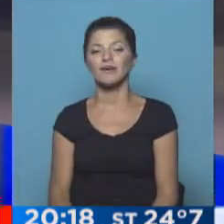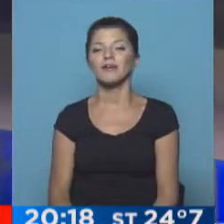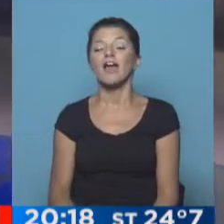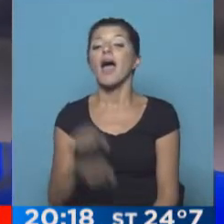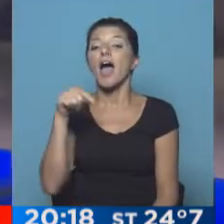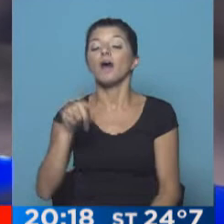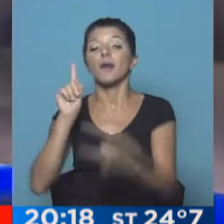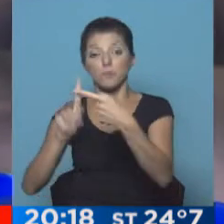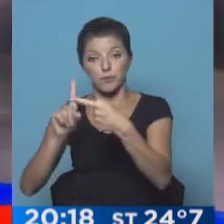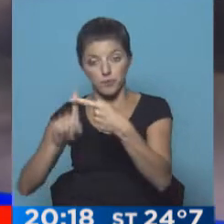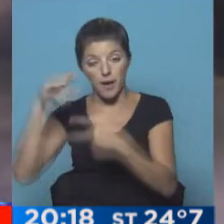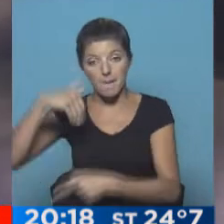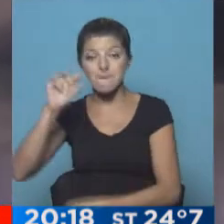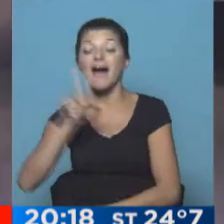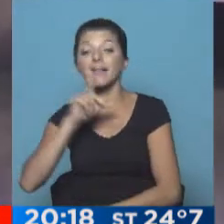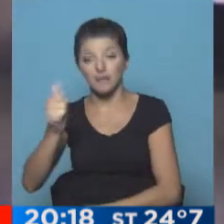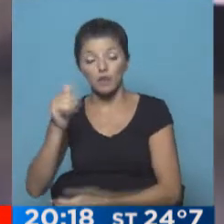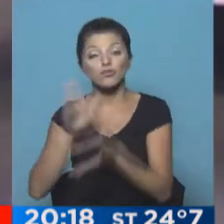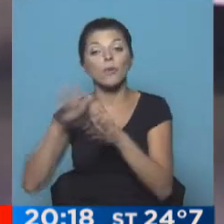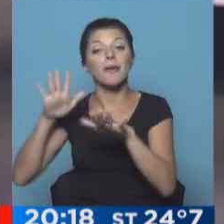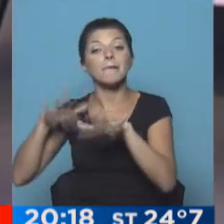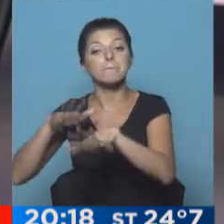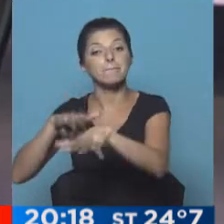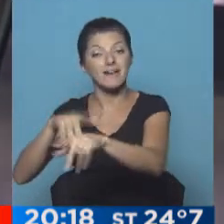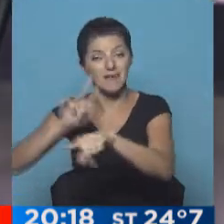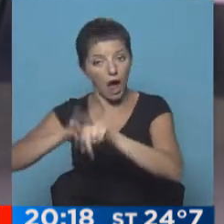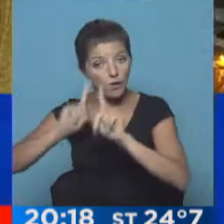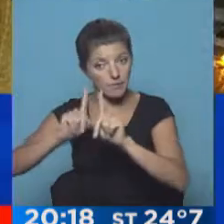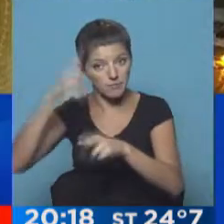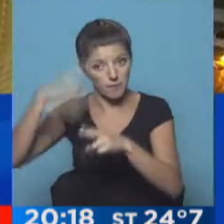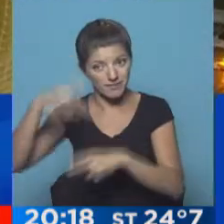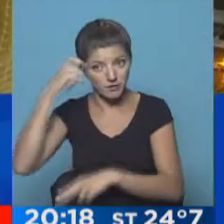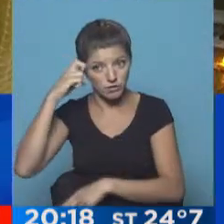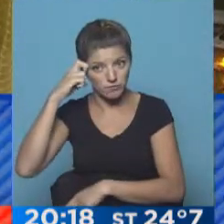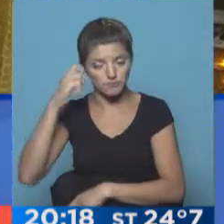a Marta Perín a propósito de la marcha que se está realizando en este momento. Marta.